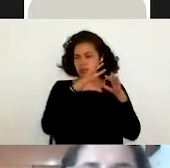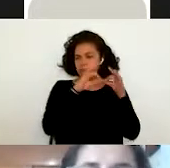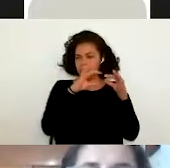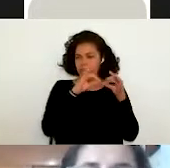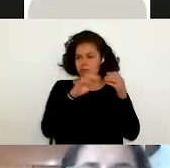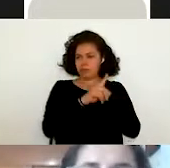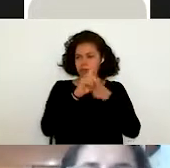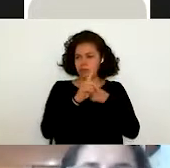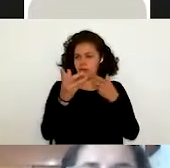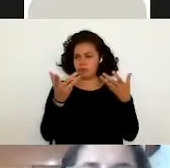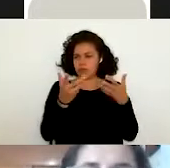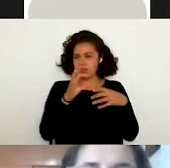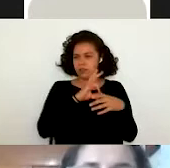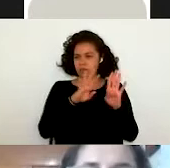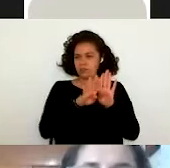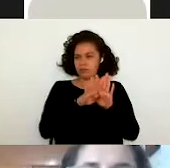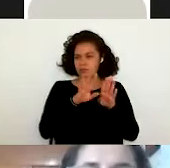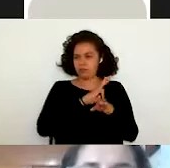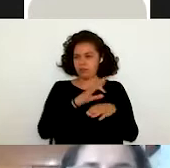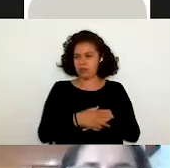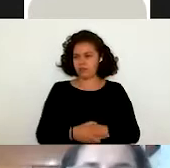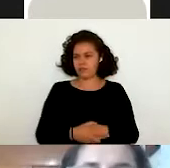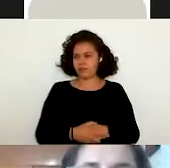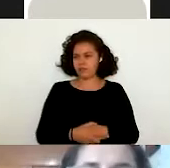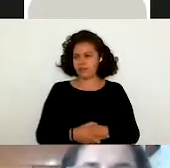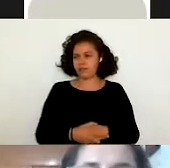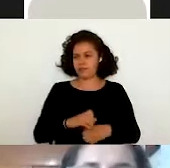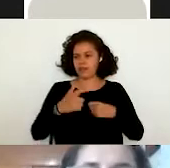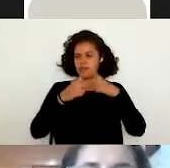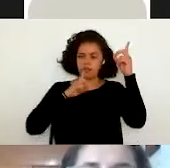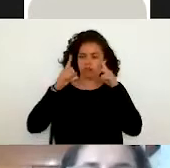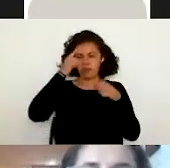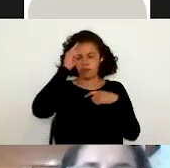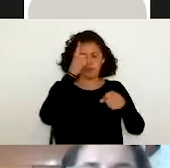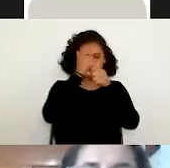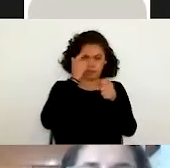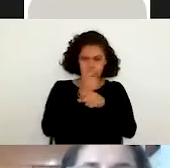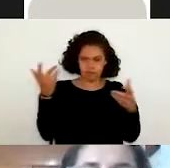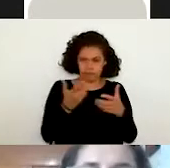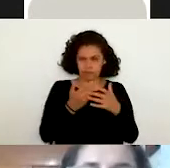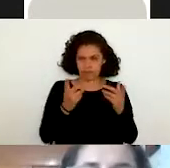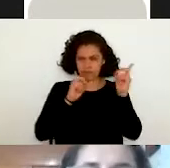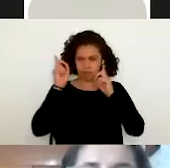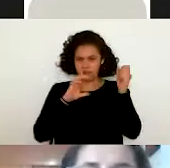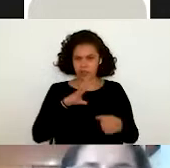problema. ¿Hasta aquí alguna duda con la elaboración de diagnósticos?